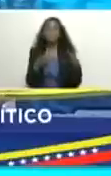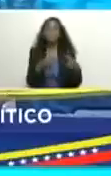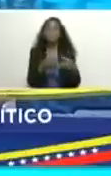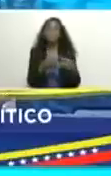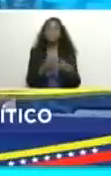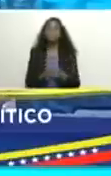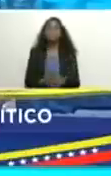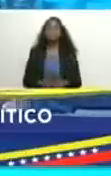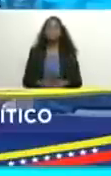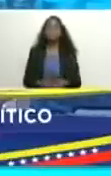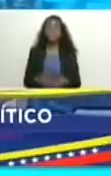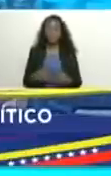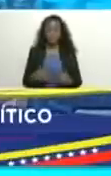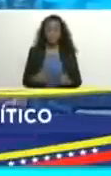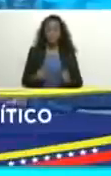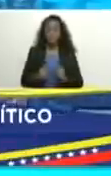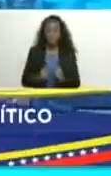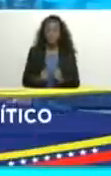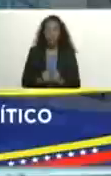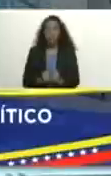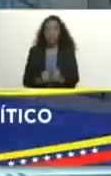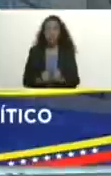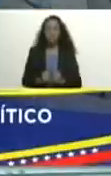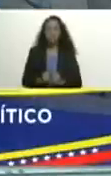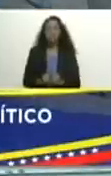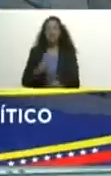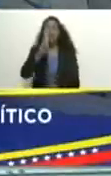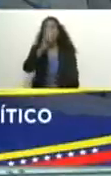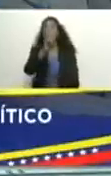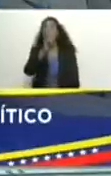Y las UPAs